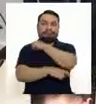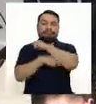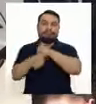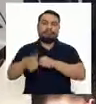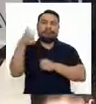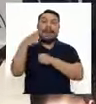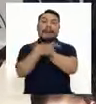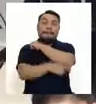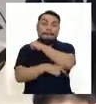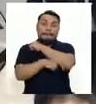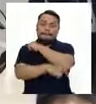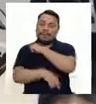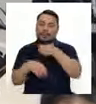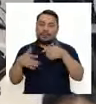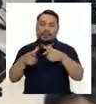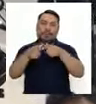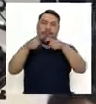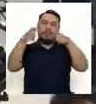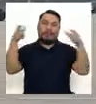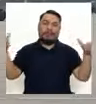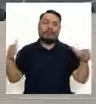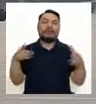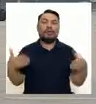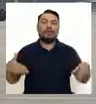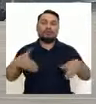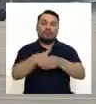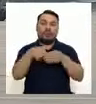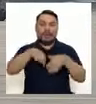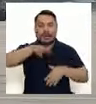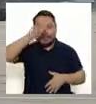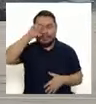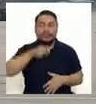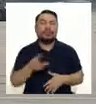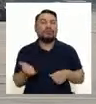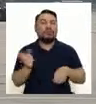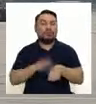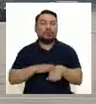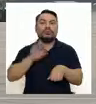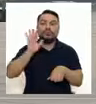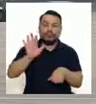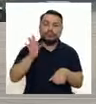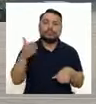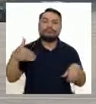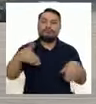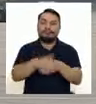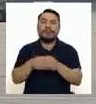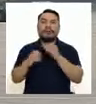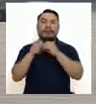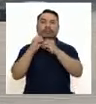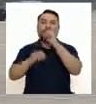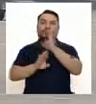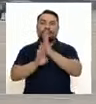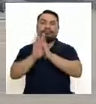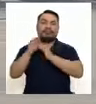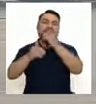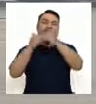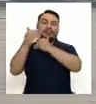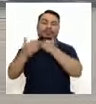países socios del Perú con respecto a su desarrollo y